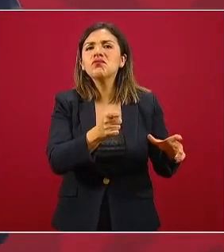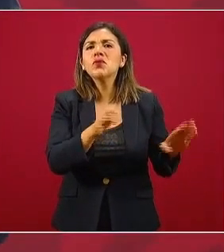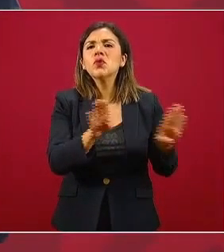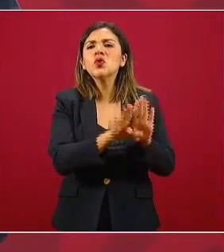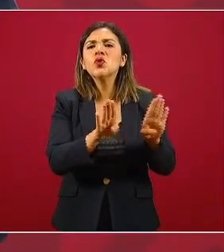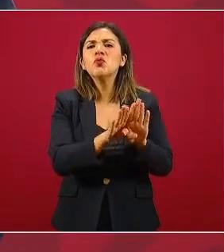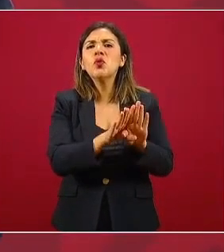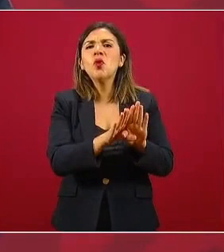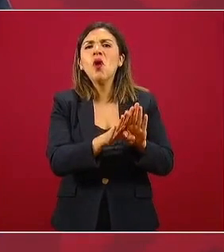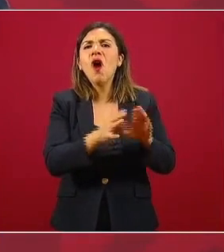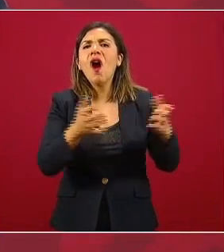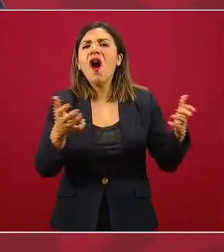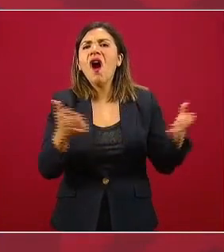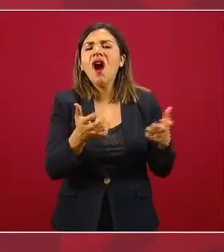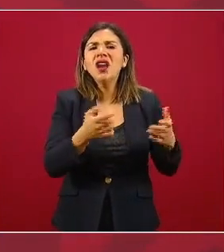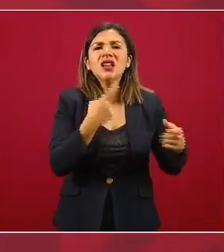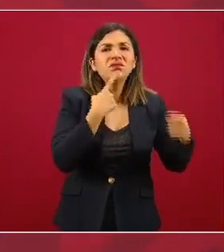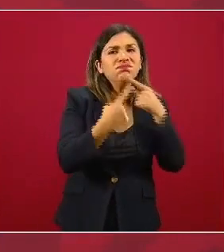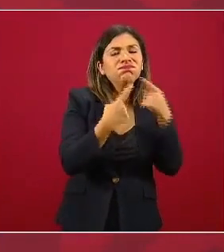de manera